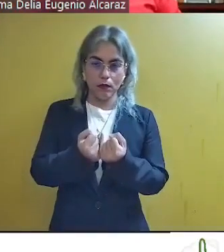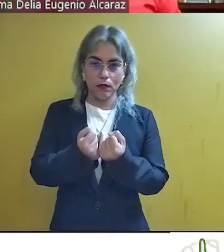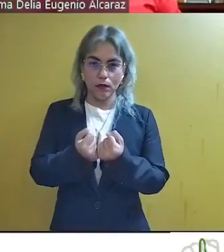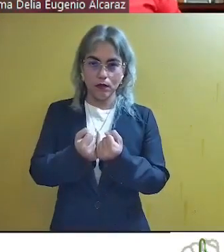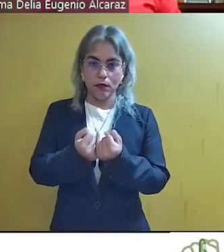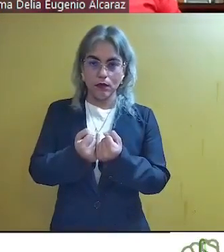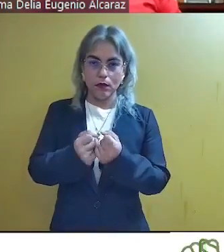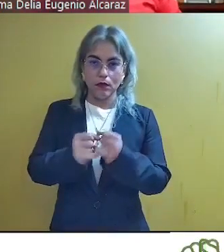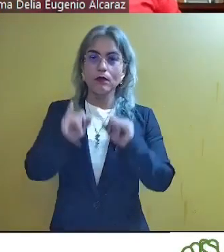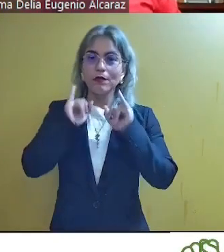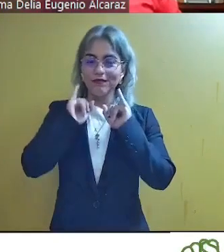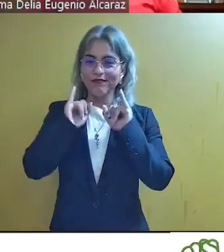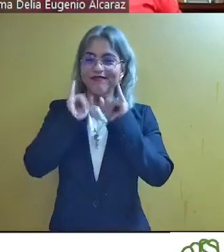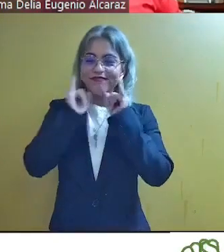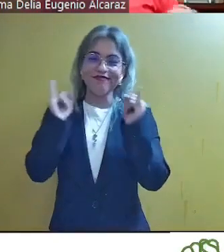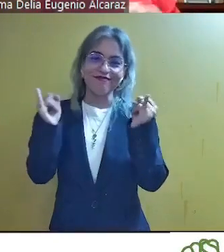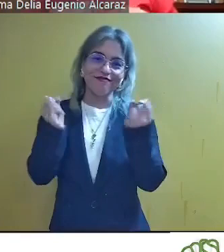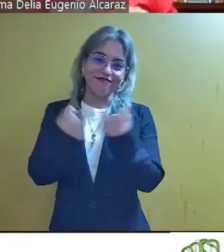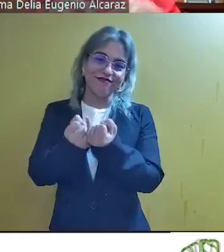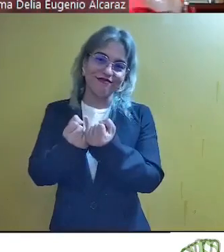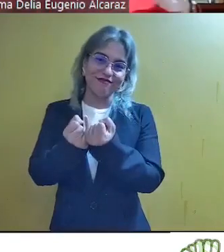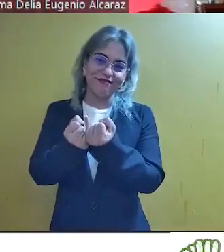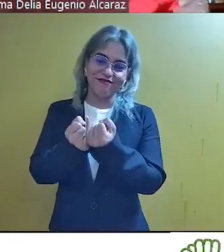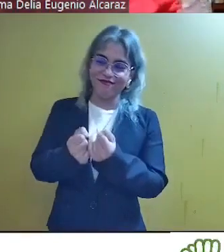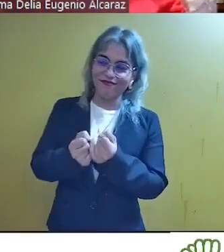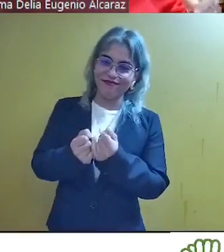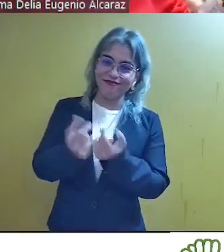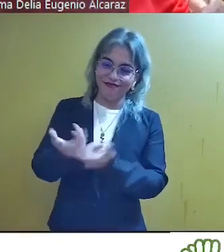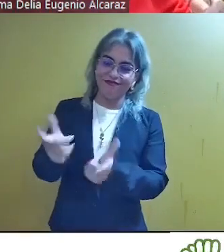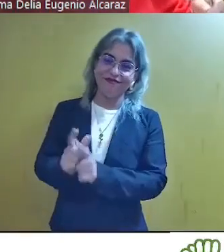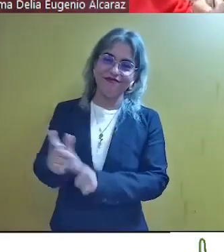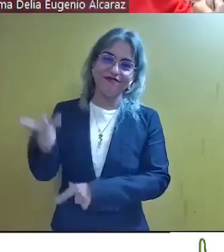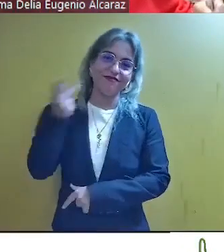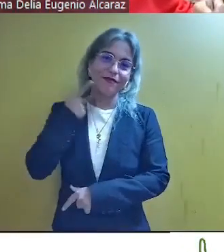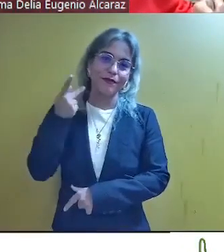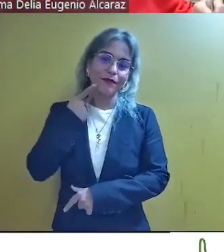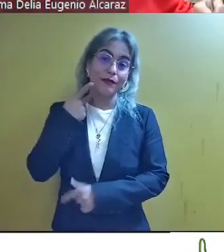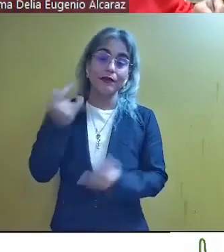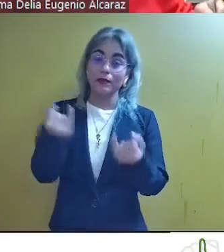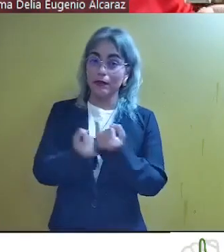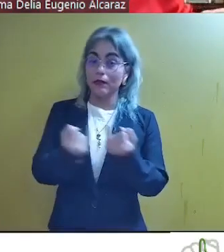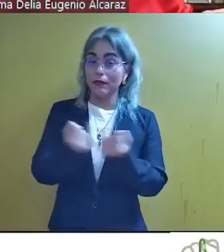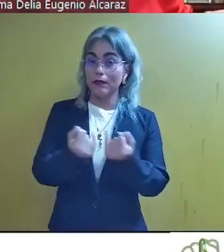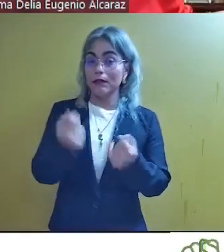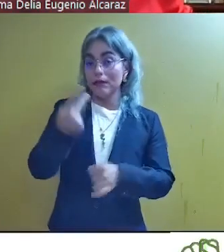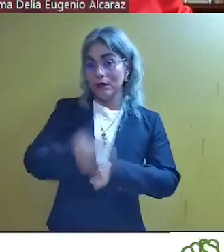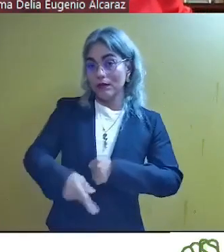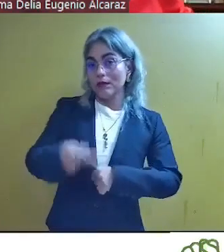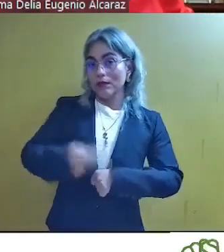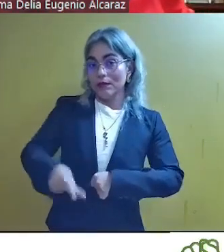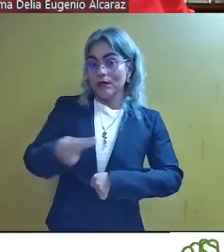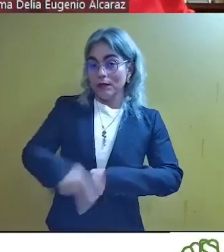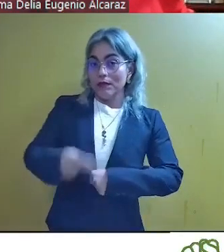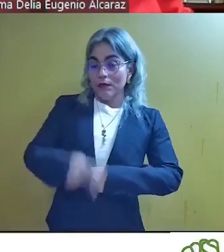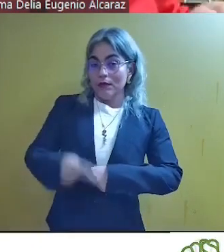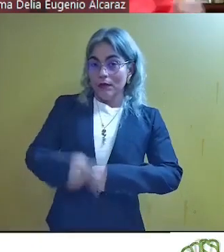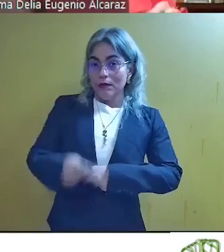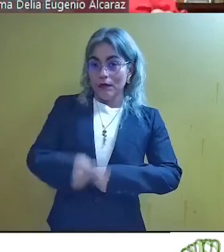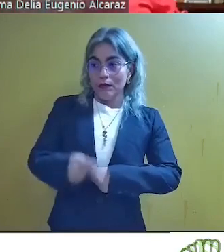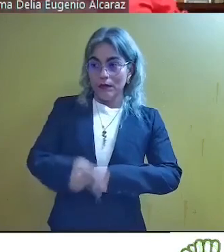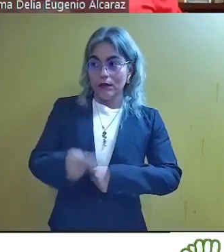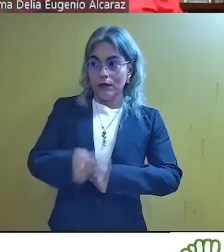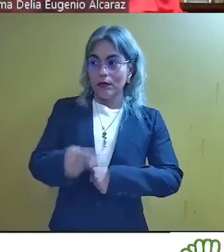político, y pues se me hace un poco riesgoso dejar de lado